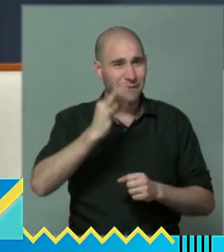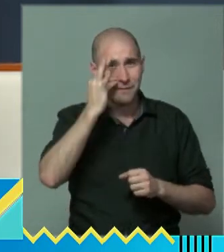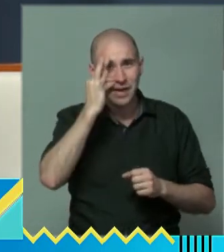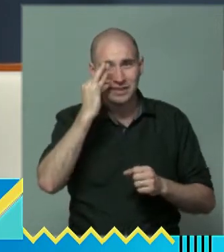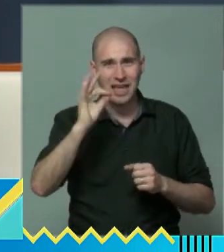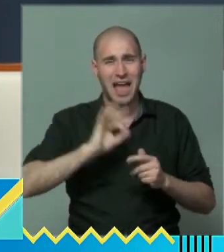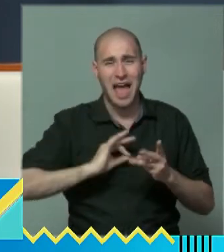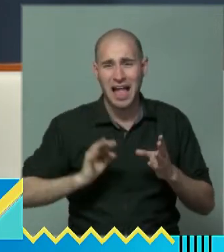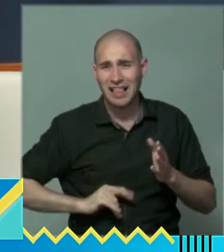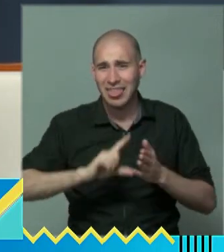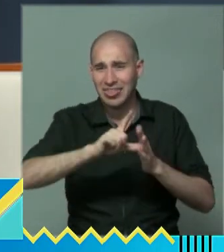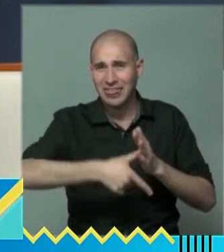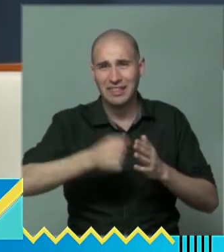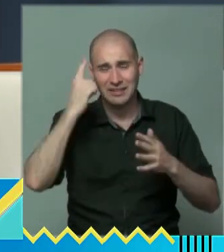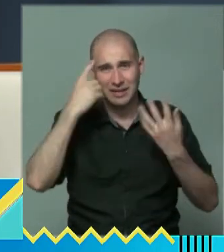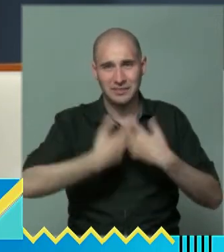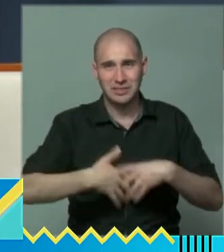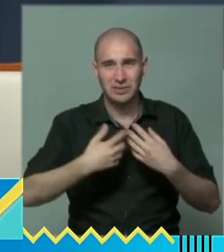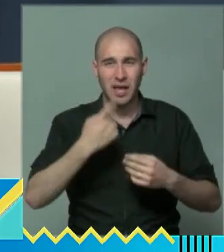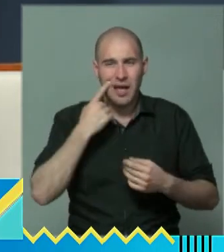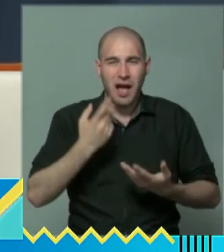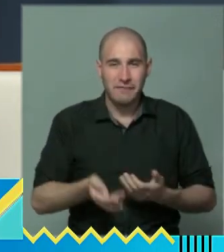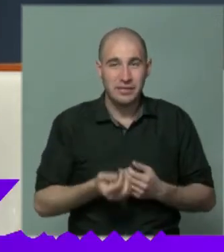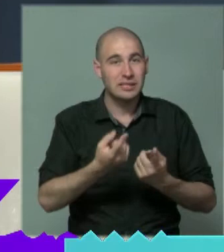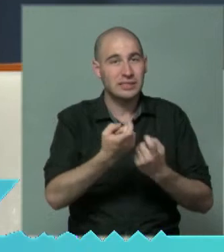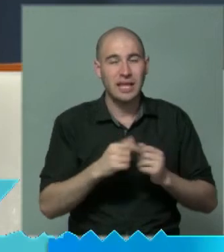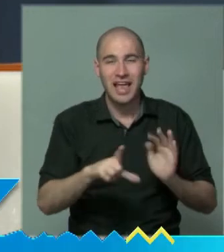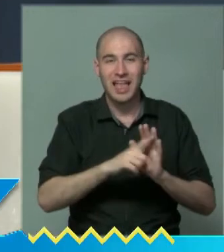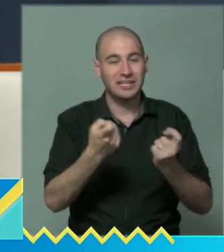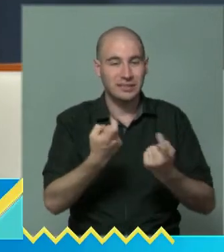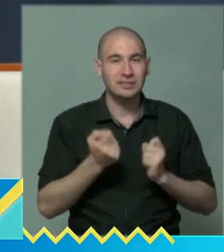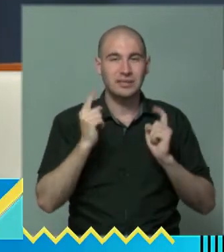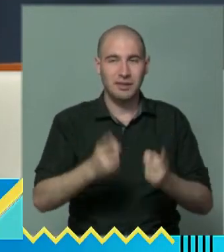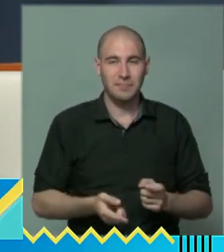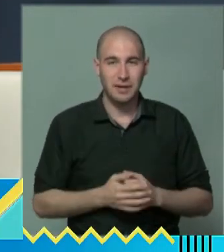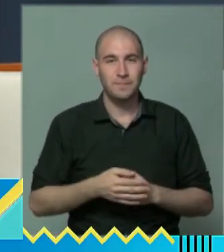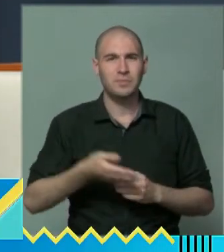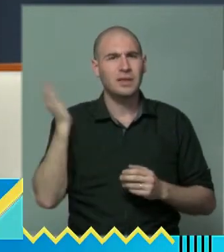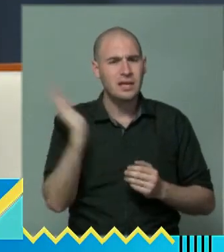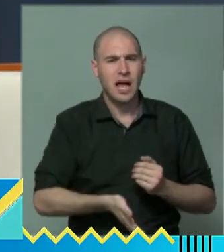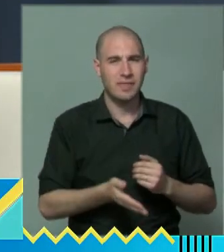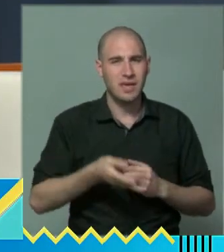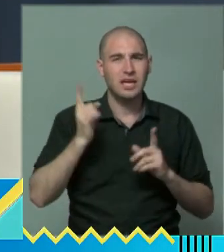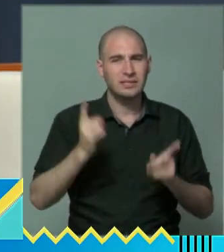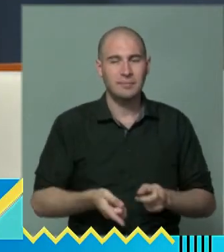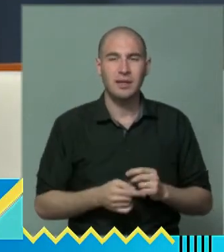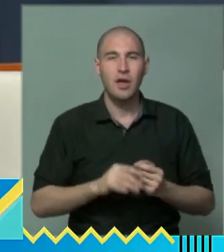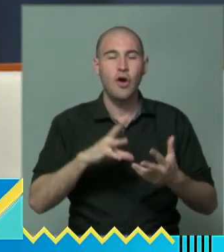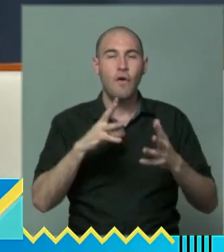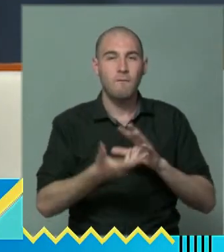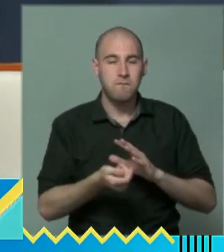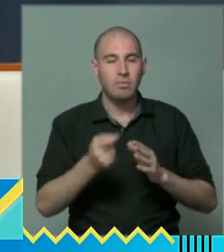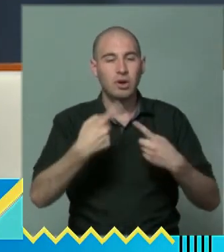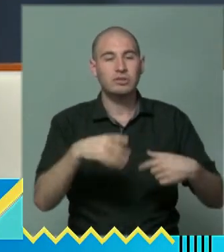Tardamos algunos años en reflexionar y decir, bueno, necesitamos una ley que también juzgue y sancione este tipo